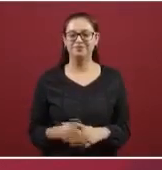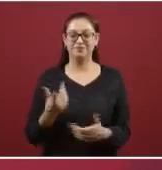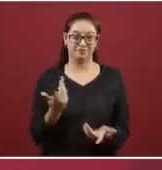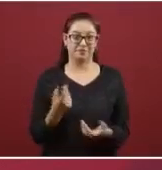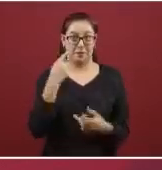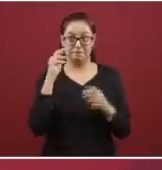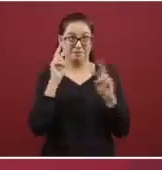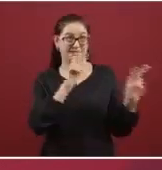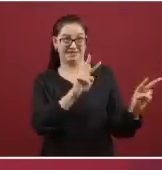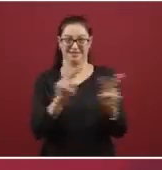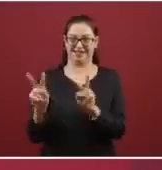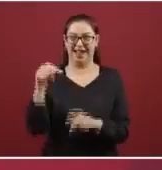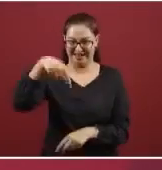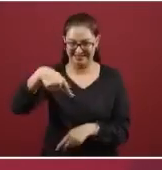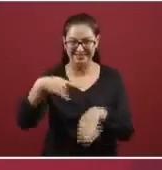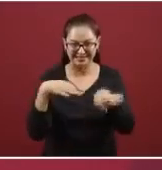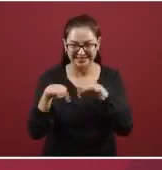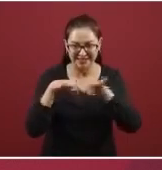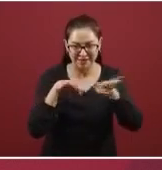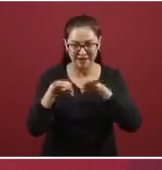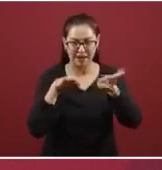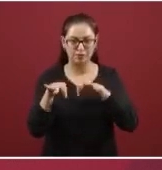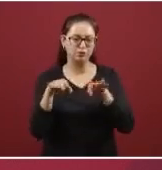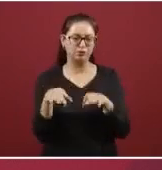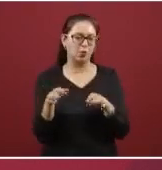trabajamos para atender